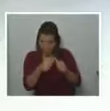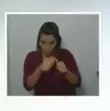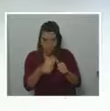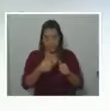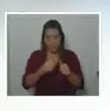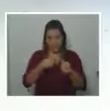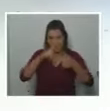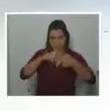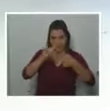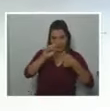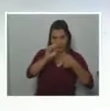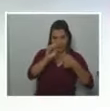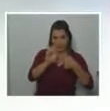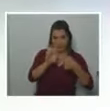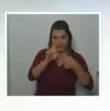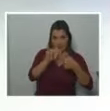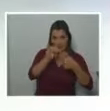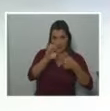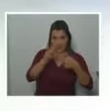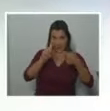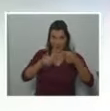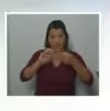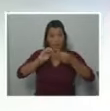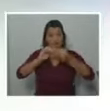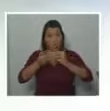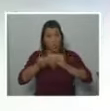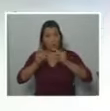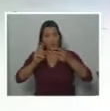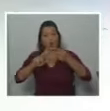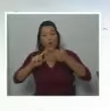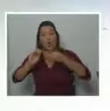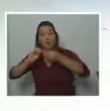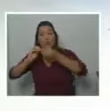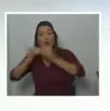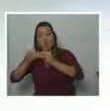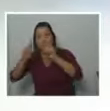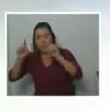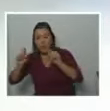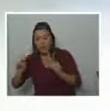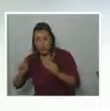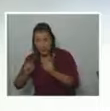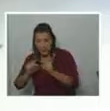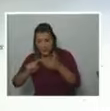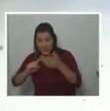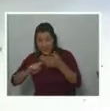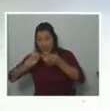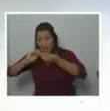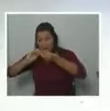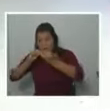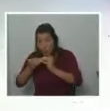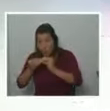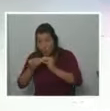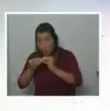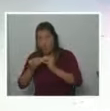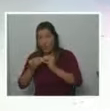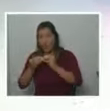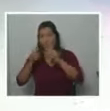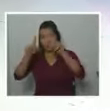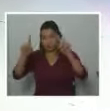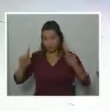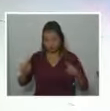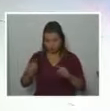serie, número, y el número de emisión y el número de fracción. Si usted se equivoca y pone en